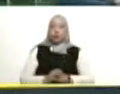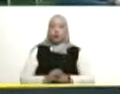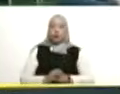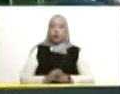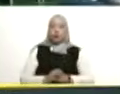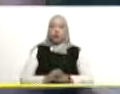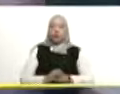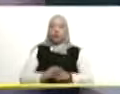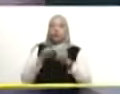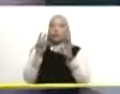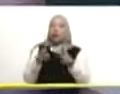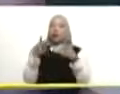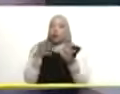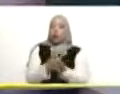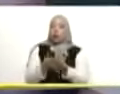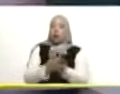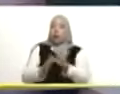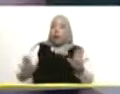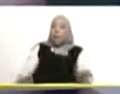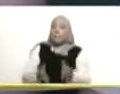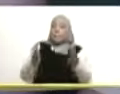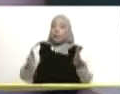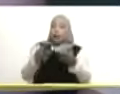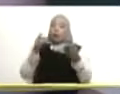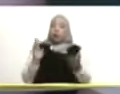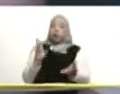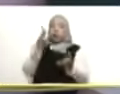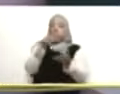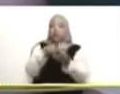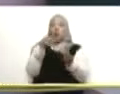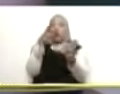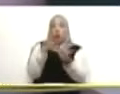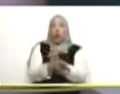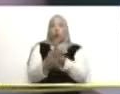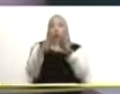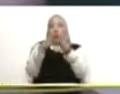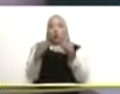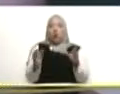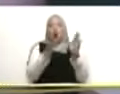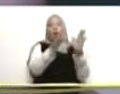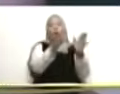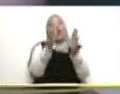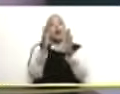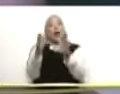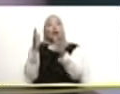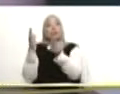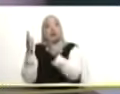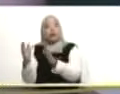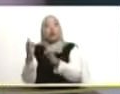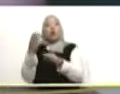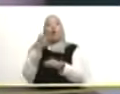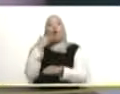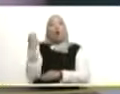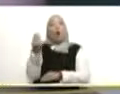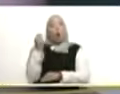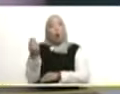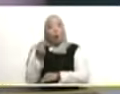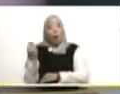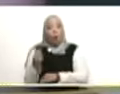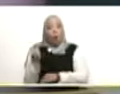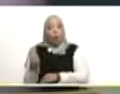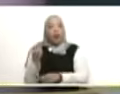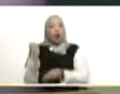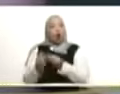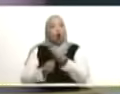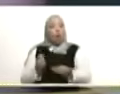El vértice 7 se llama Vamos a Participar y tiene que ver con toda la organización que va a tener nuestra misión Venezuela